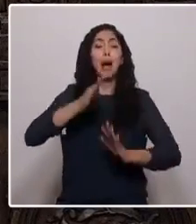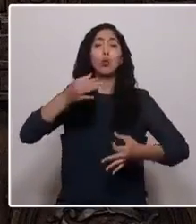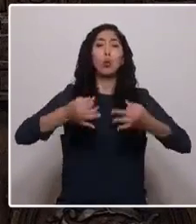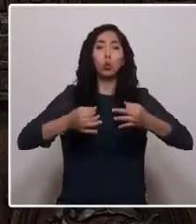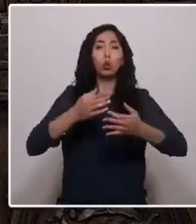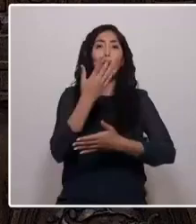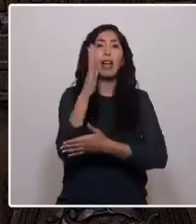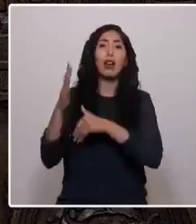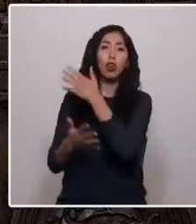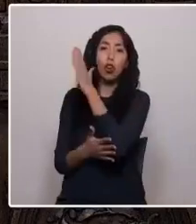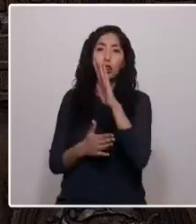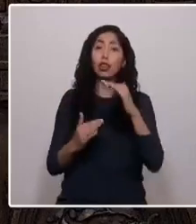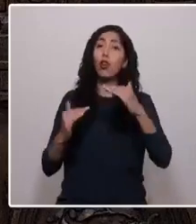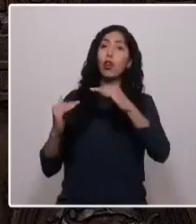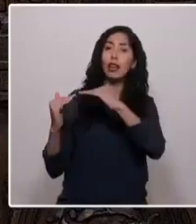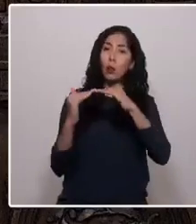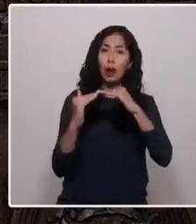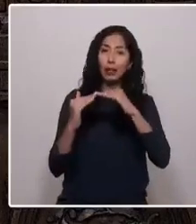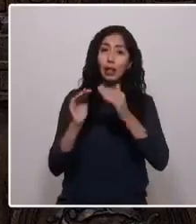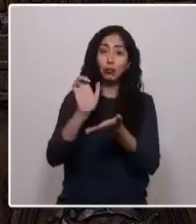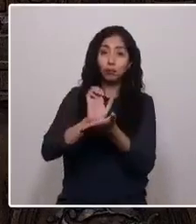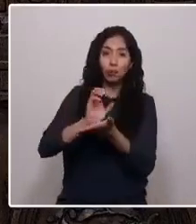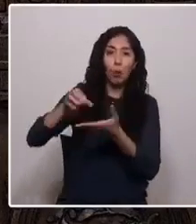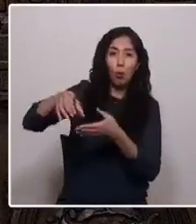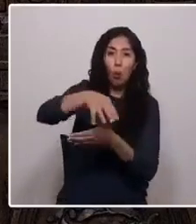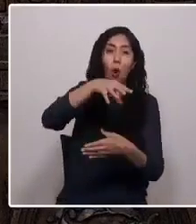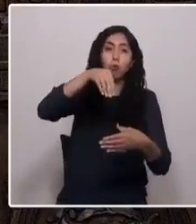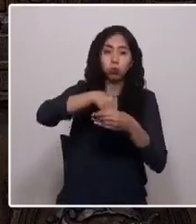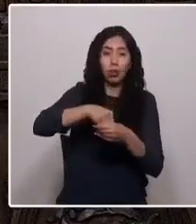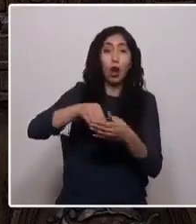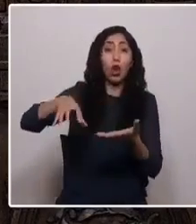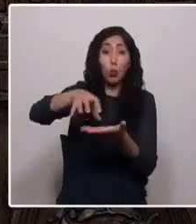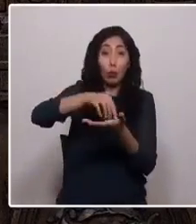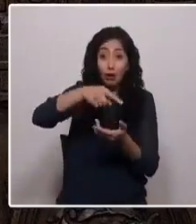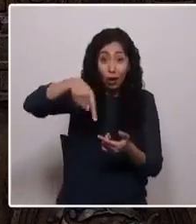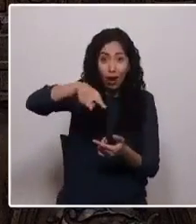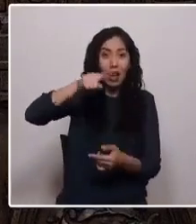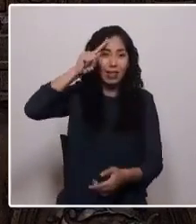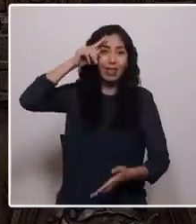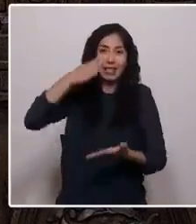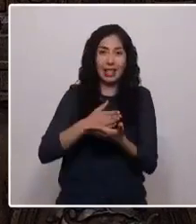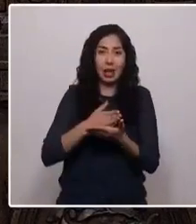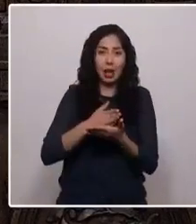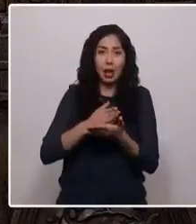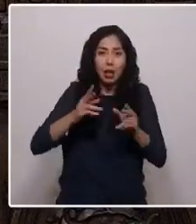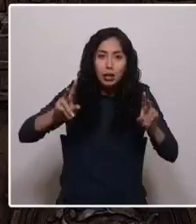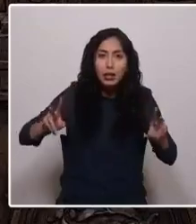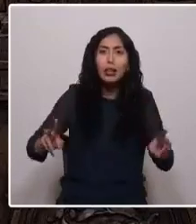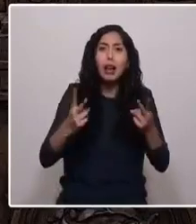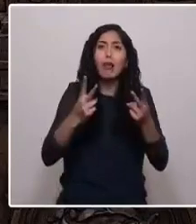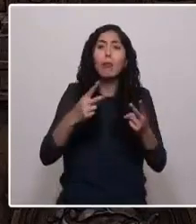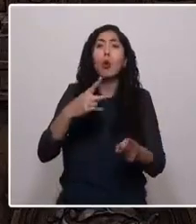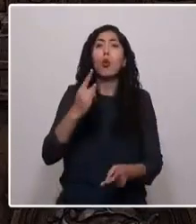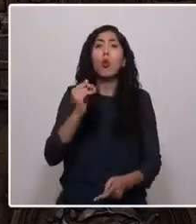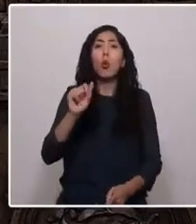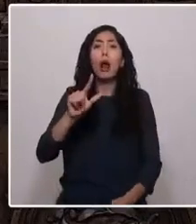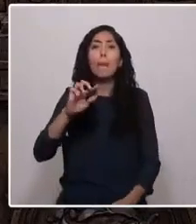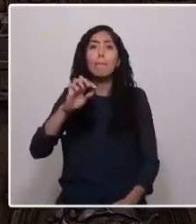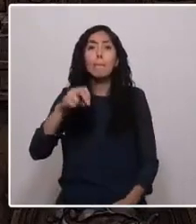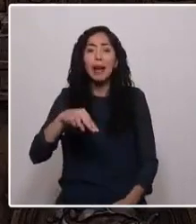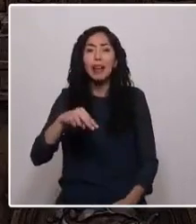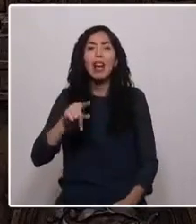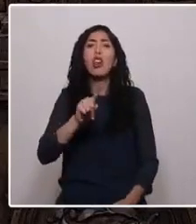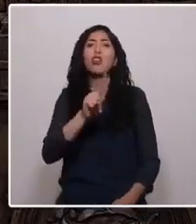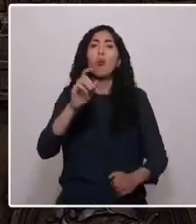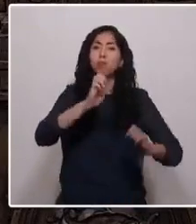igualitario plurinacional donde los pueblos decidan salvemos el santuario de hualpén no al puente industrial del bío bío